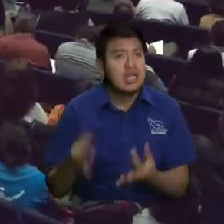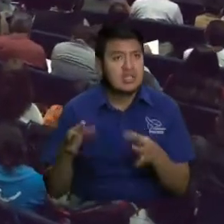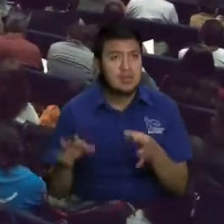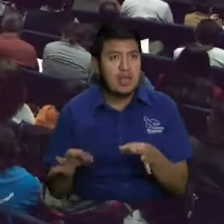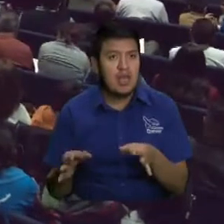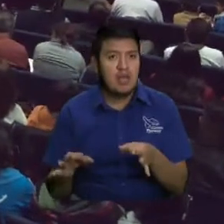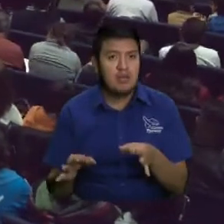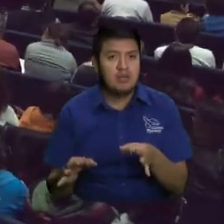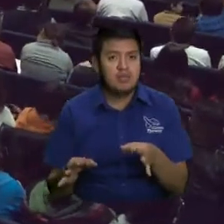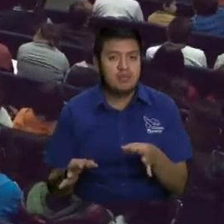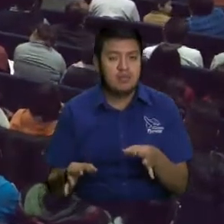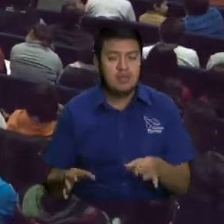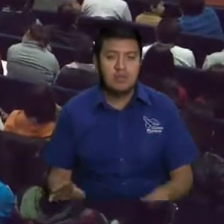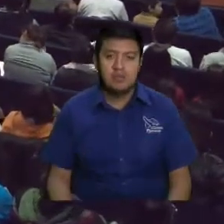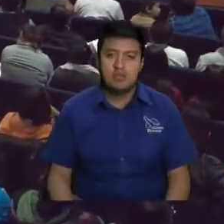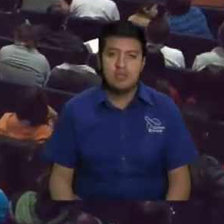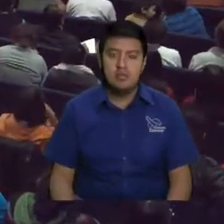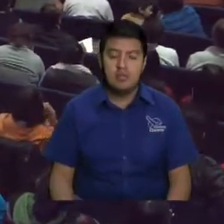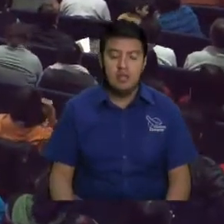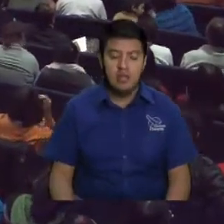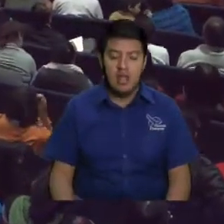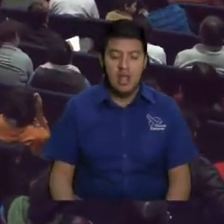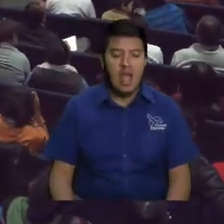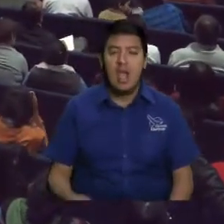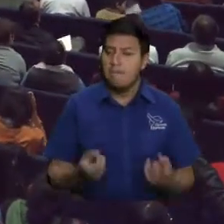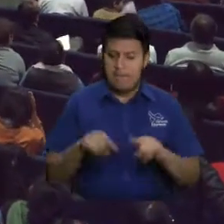Sí, pero yo no lo veo en los 10 mandamientos.